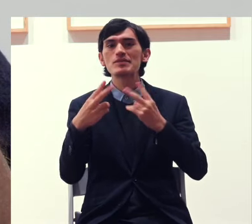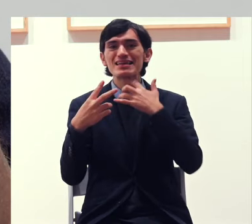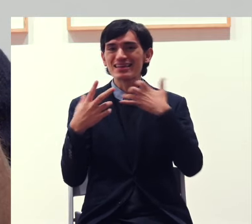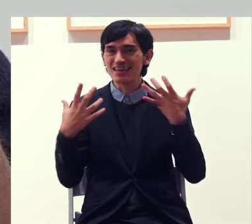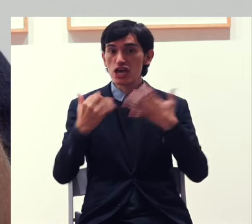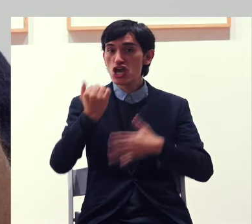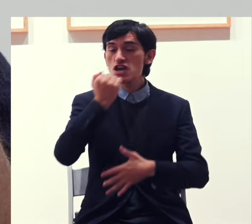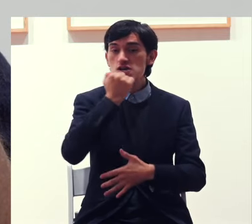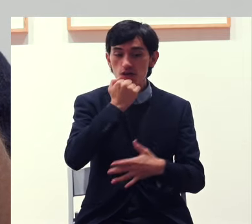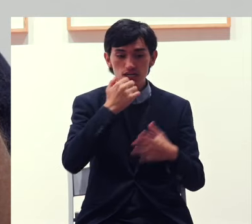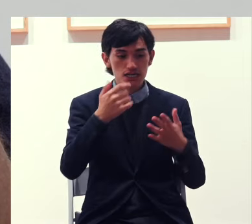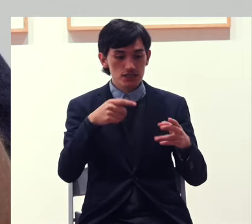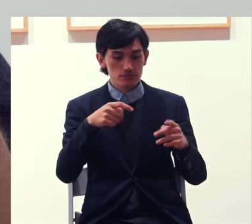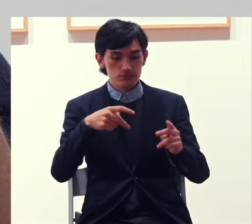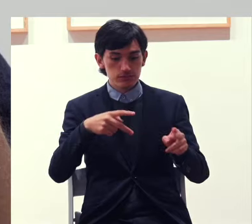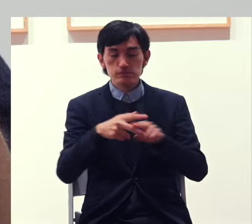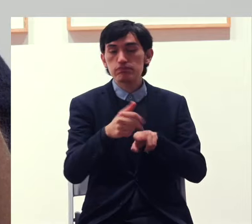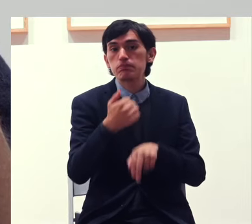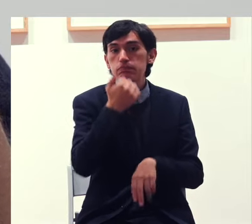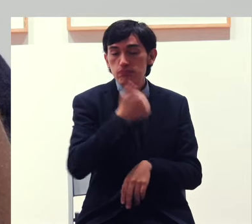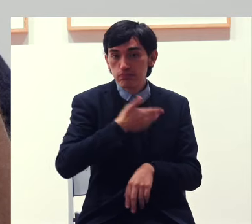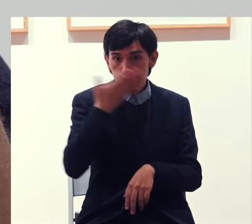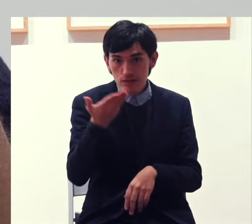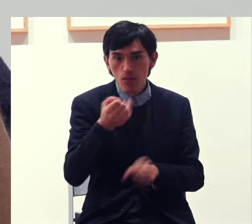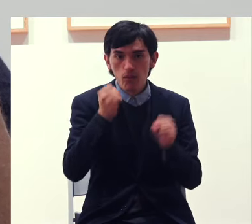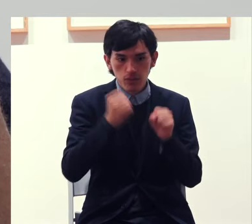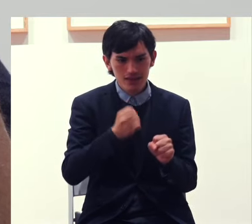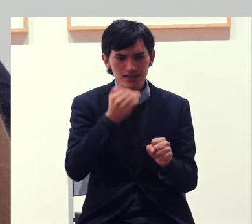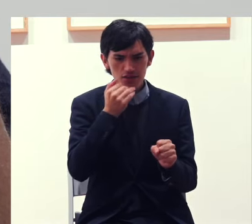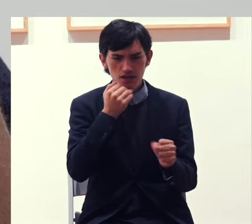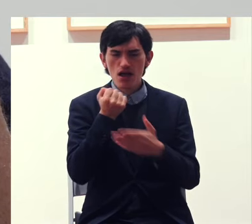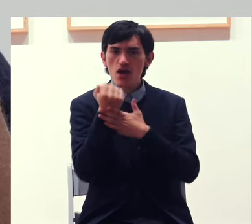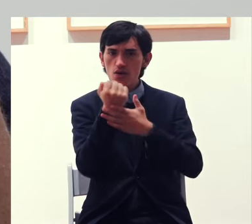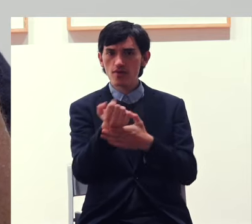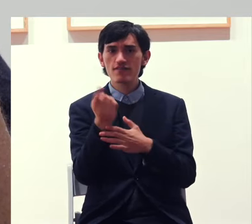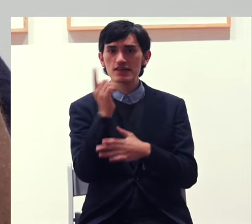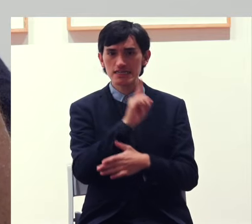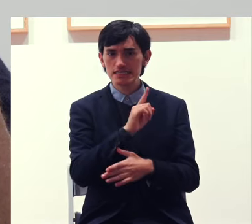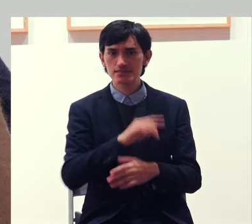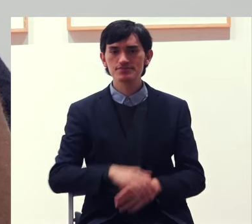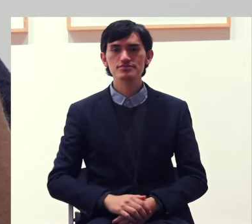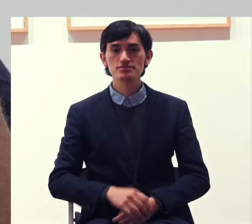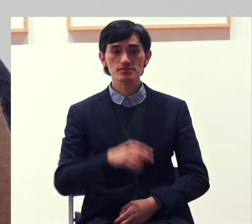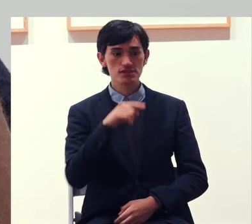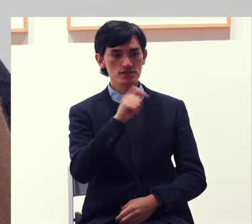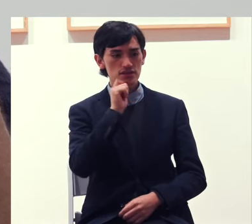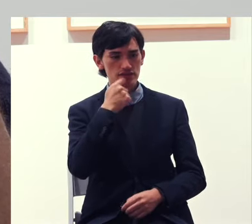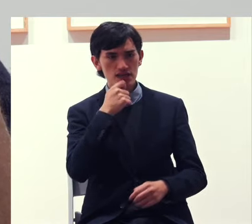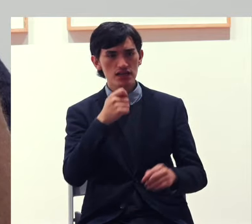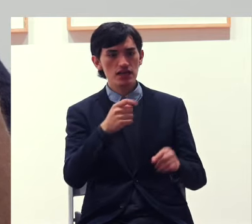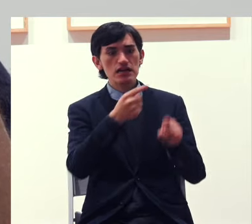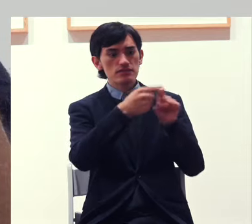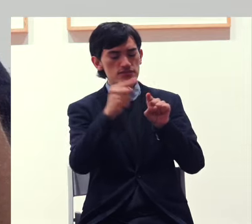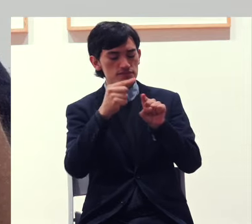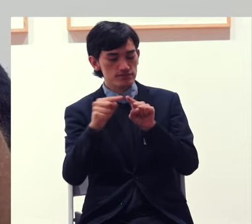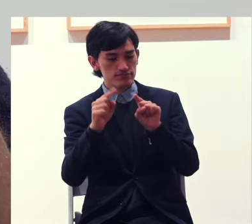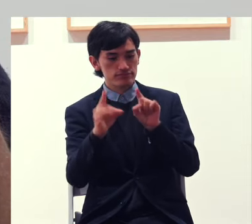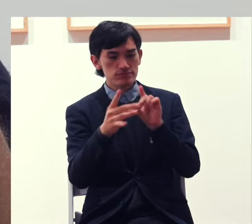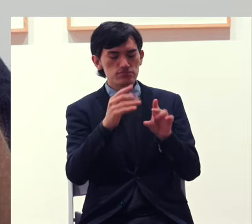análogo permite que los errores de la manipulación sean parte del final, otorgándole precisión al objeto cargado